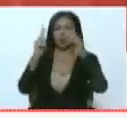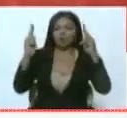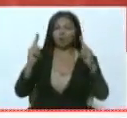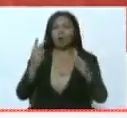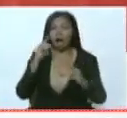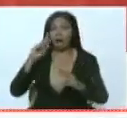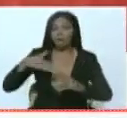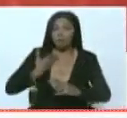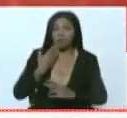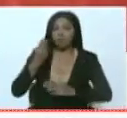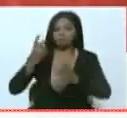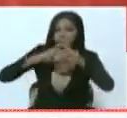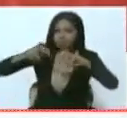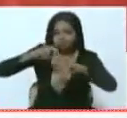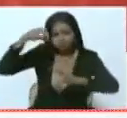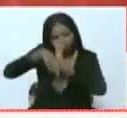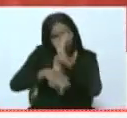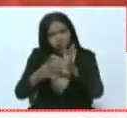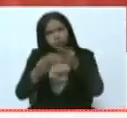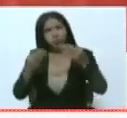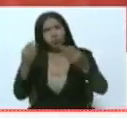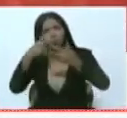para poder revisar.